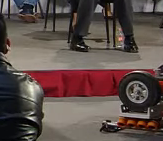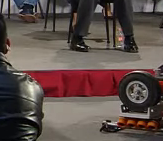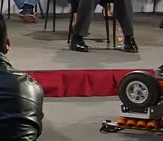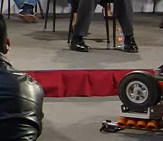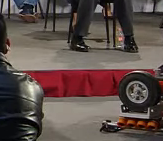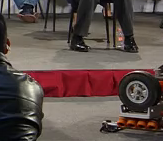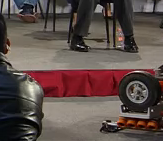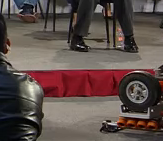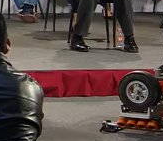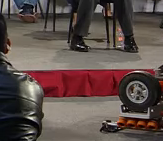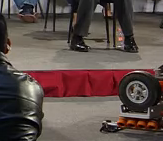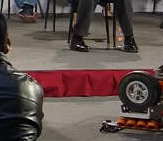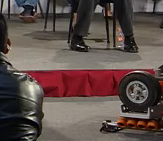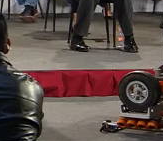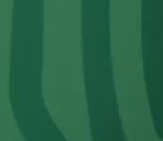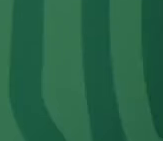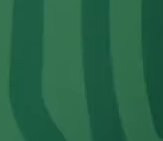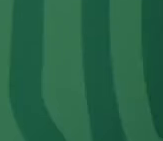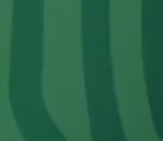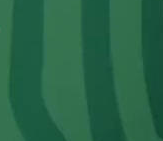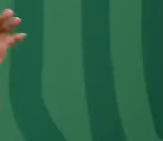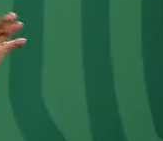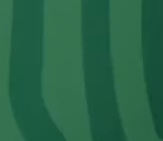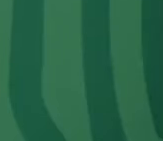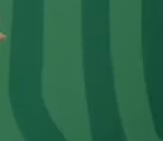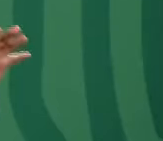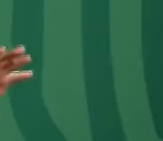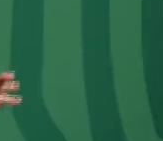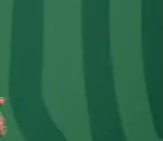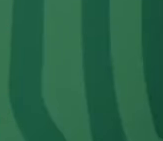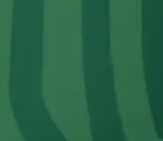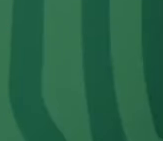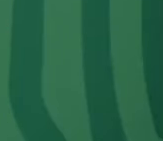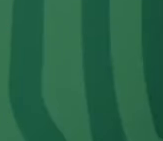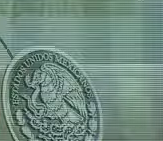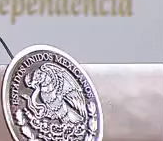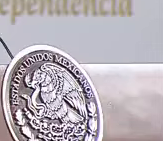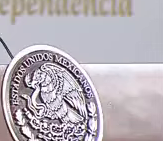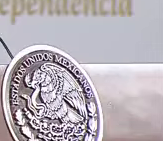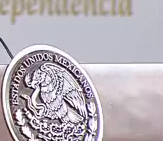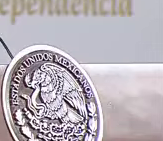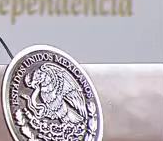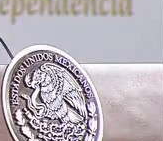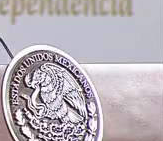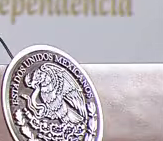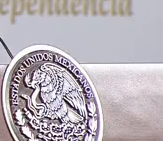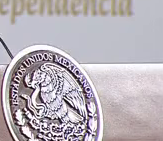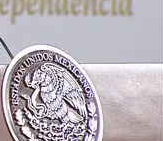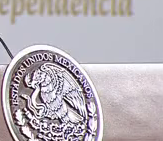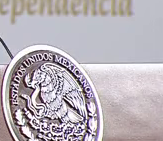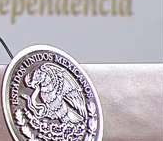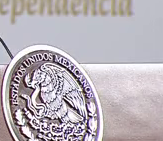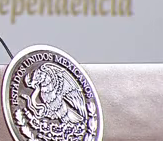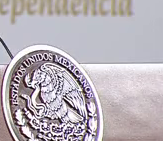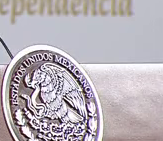Somos representantes de dos proyectos distintos